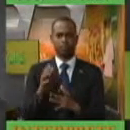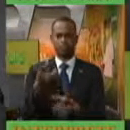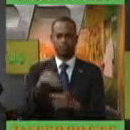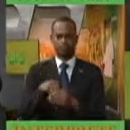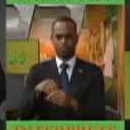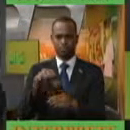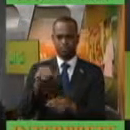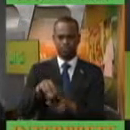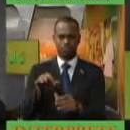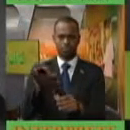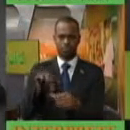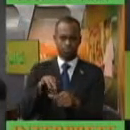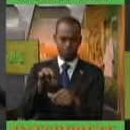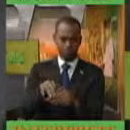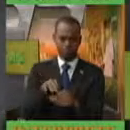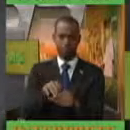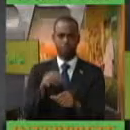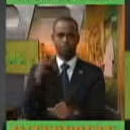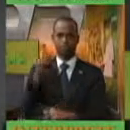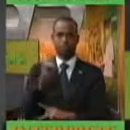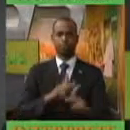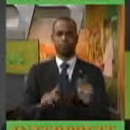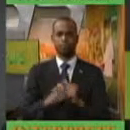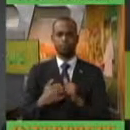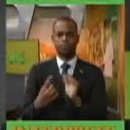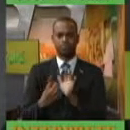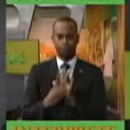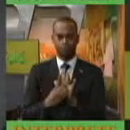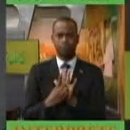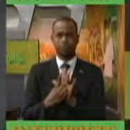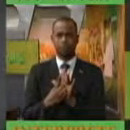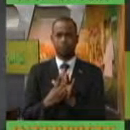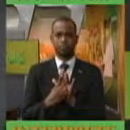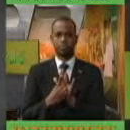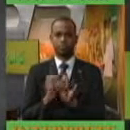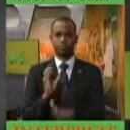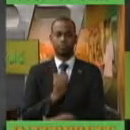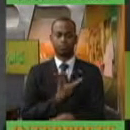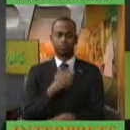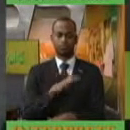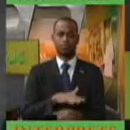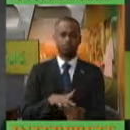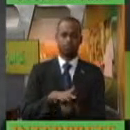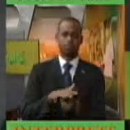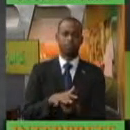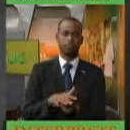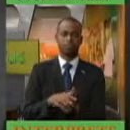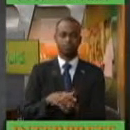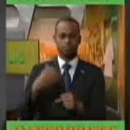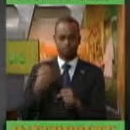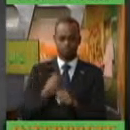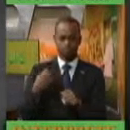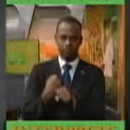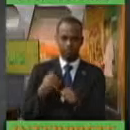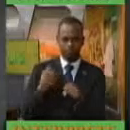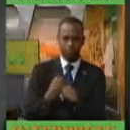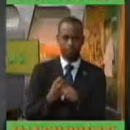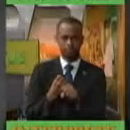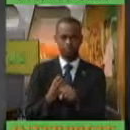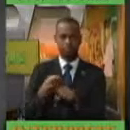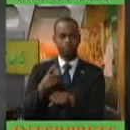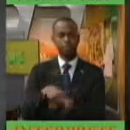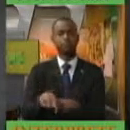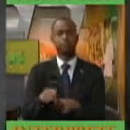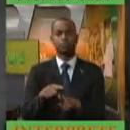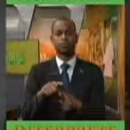colegios electorales accesibles para las personas con discapacidad. Desde nuestras zonas estamos trabajando buscando justamente